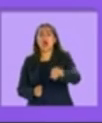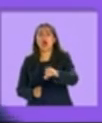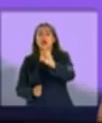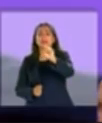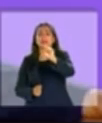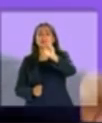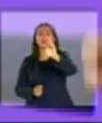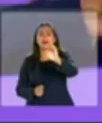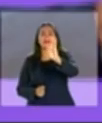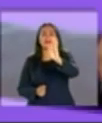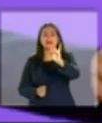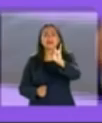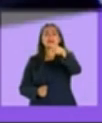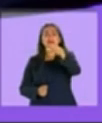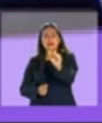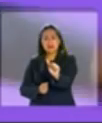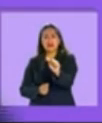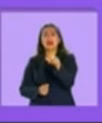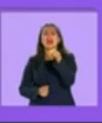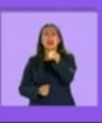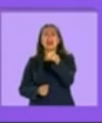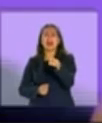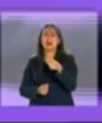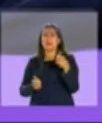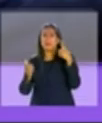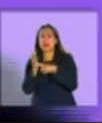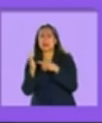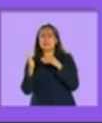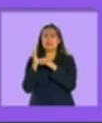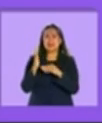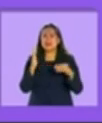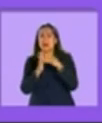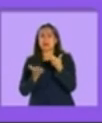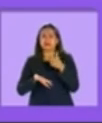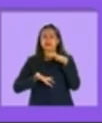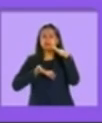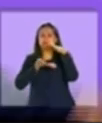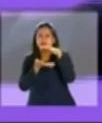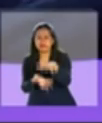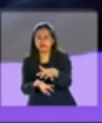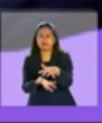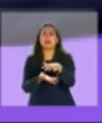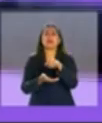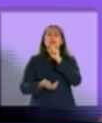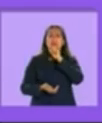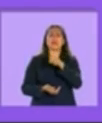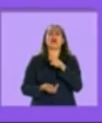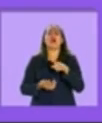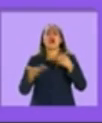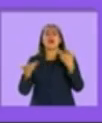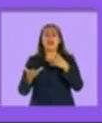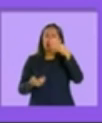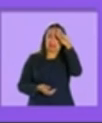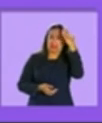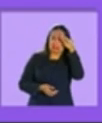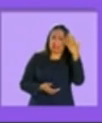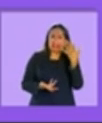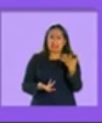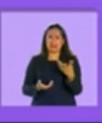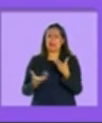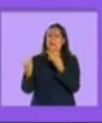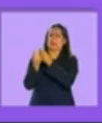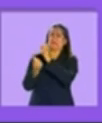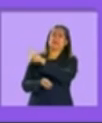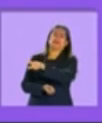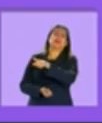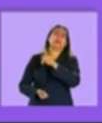vimos ni gran inteligencia, ni grandes propuestas, no. Ni debate, ni siquiera acusaciones